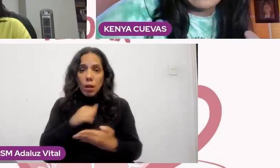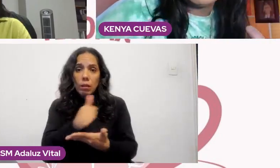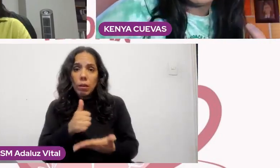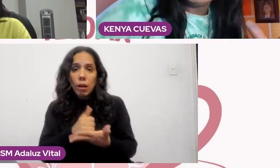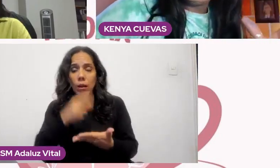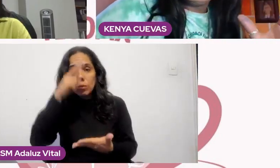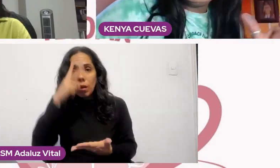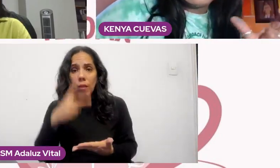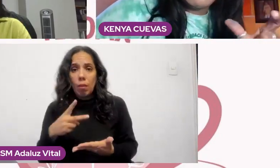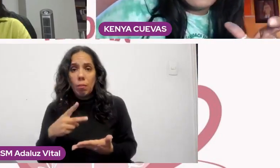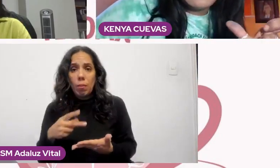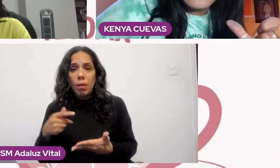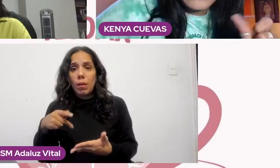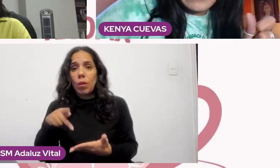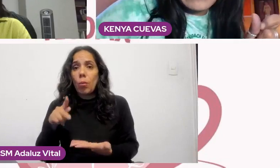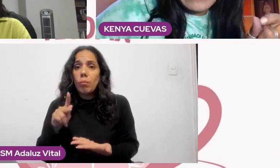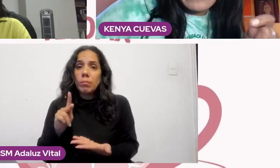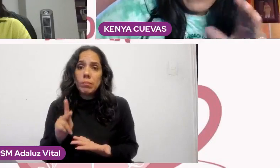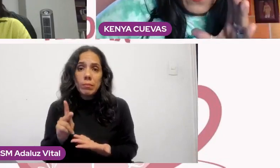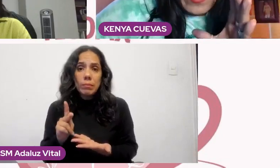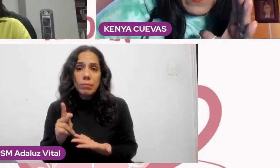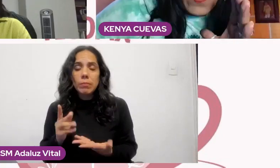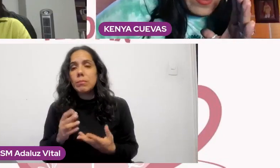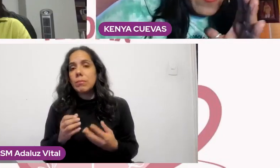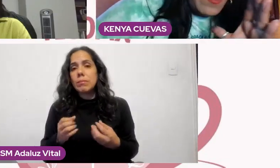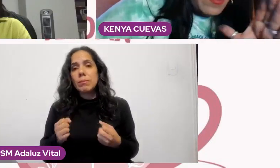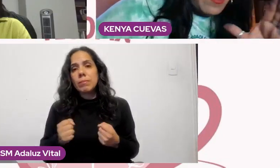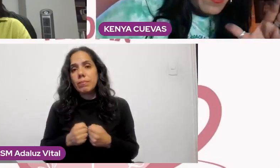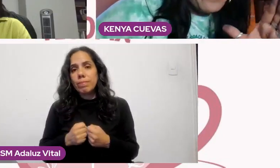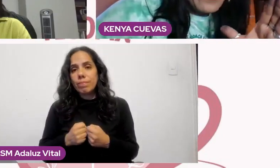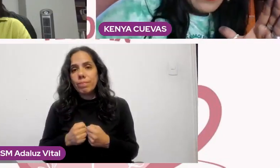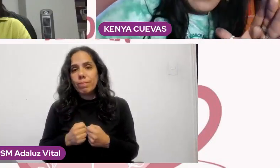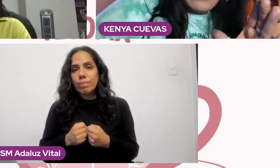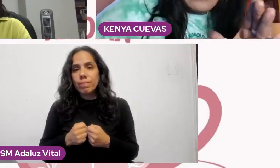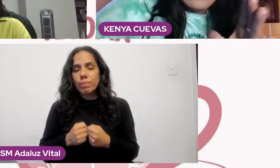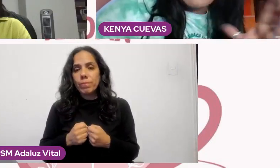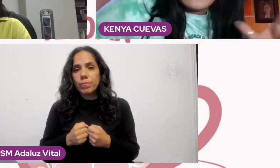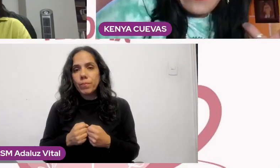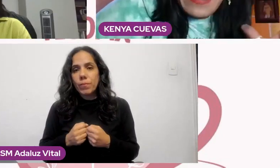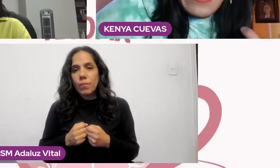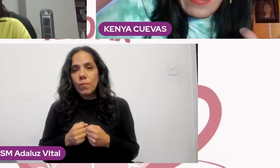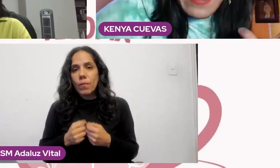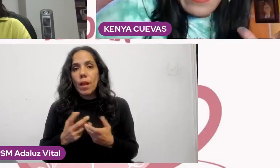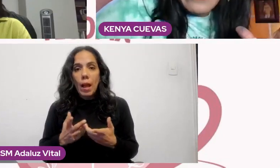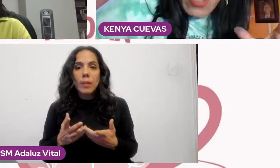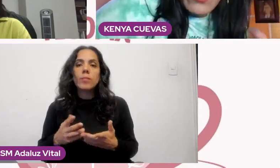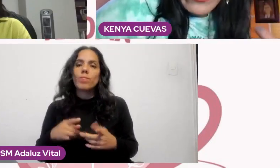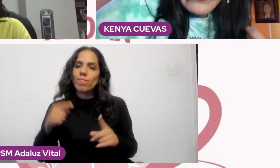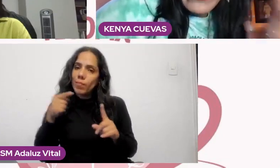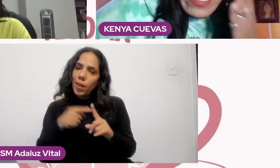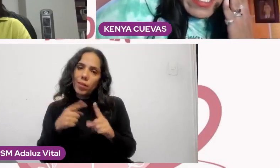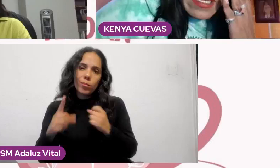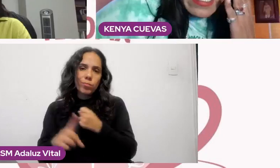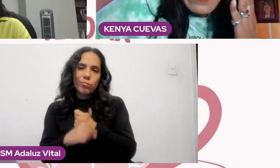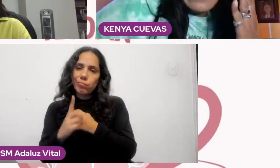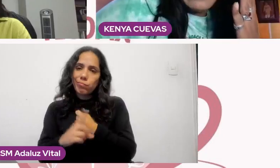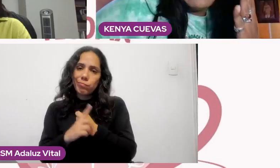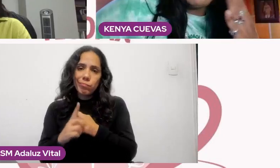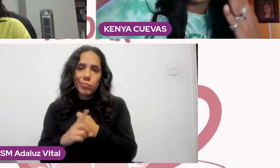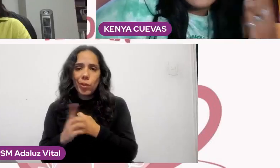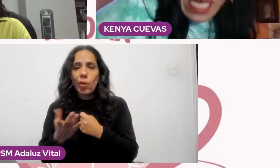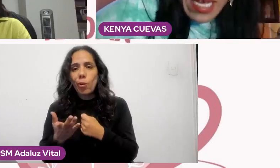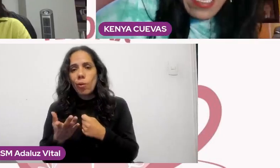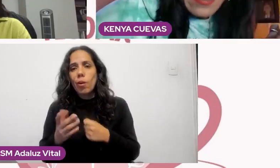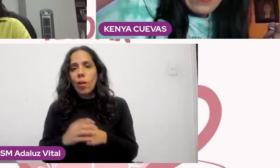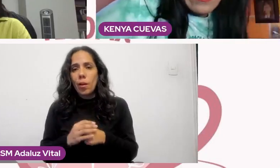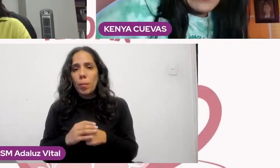mujeres trans, y también le dio su calidad o la agravante del dolo, ¿no? Del